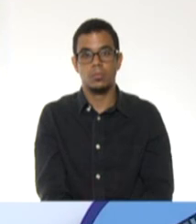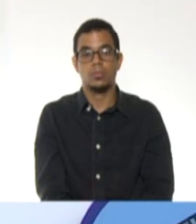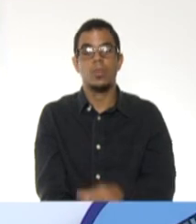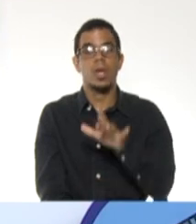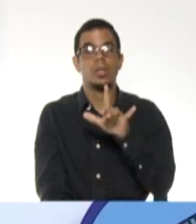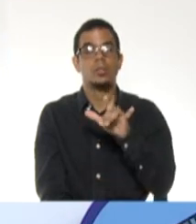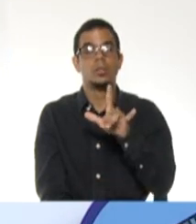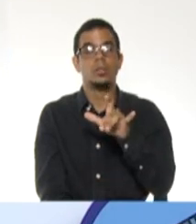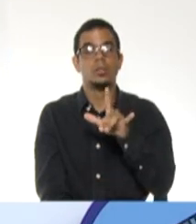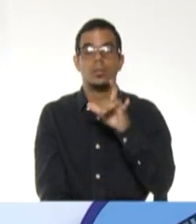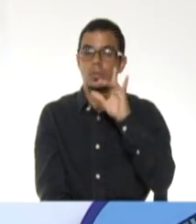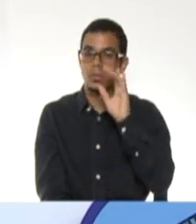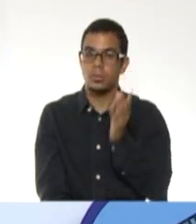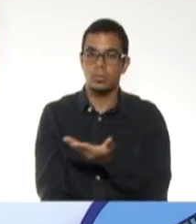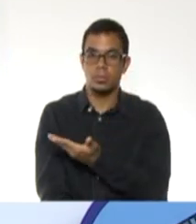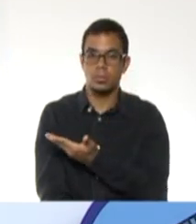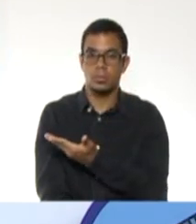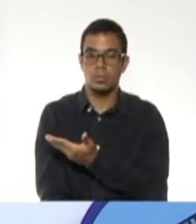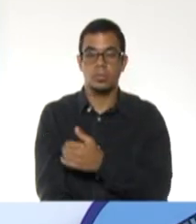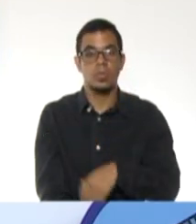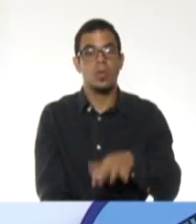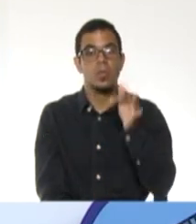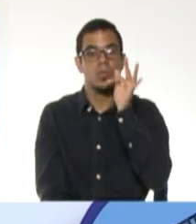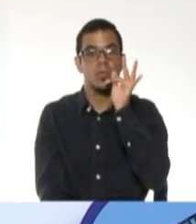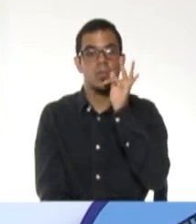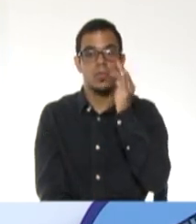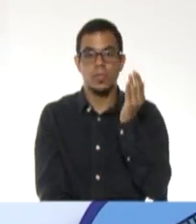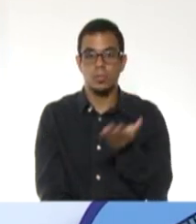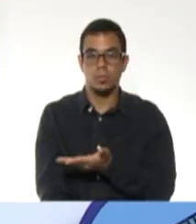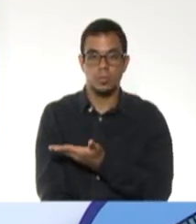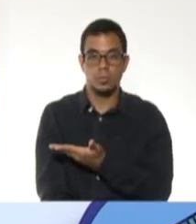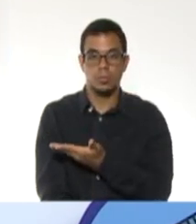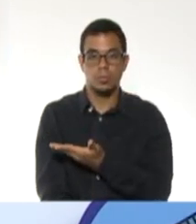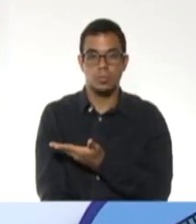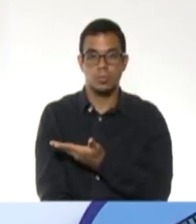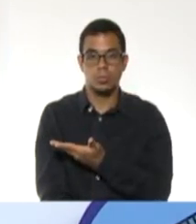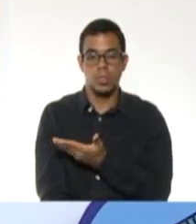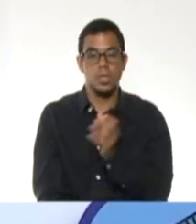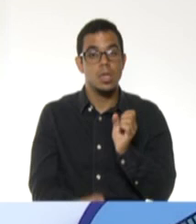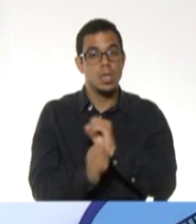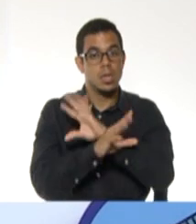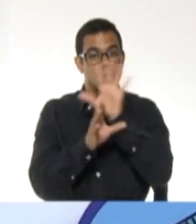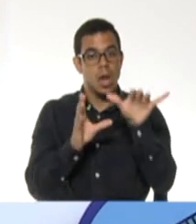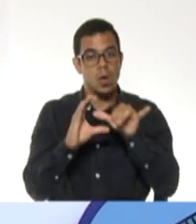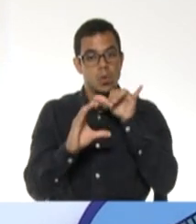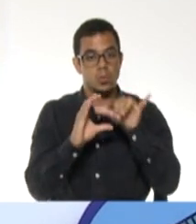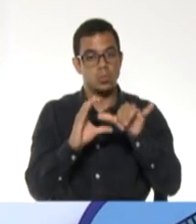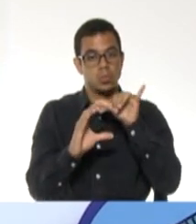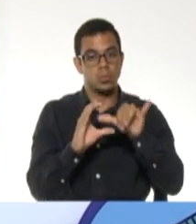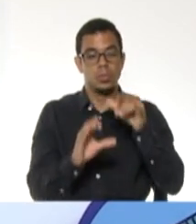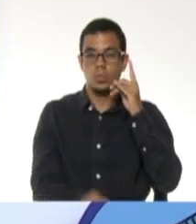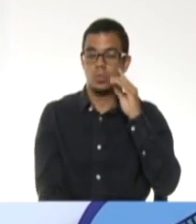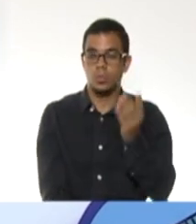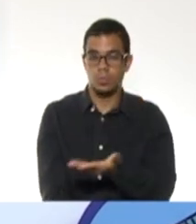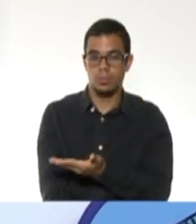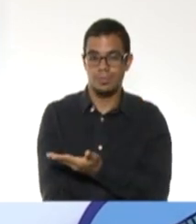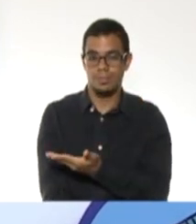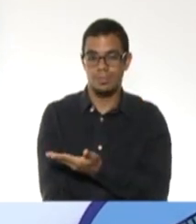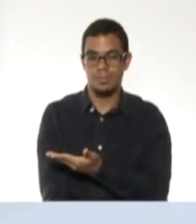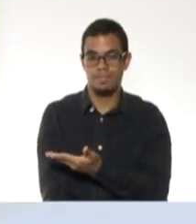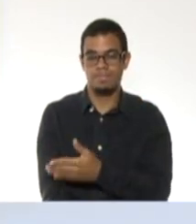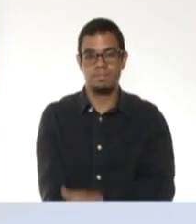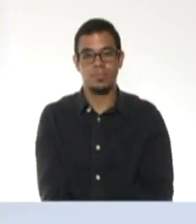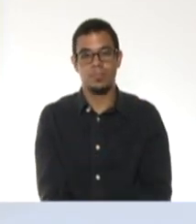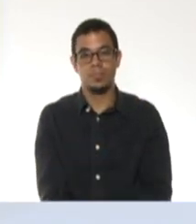por Instagram como Vive TV Oficial, por Facebook Vive Televisión y por supuesto nuestro canal de YouTube Vive TV